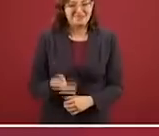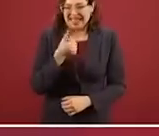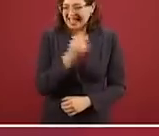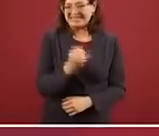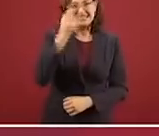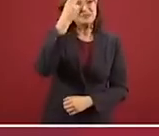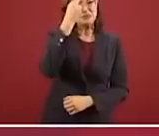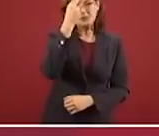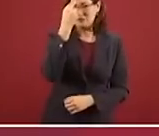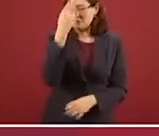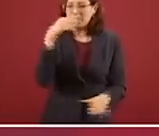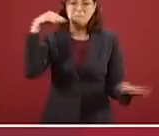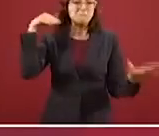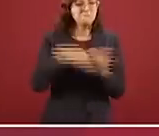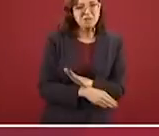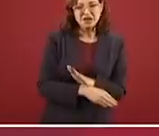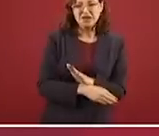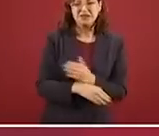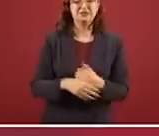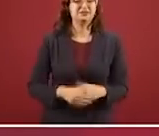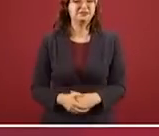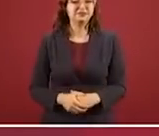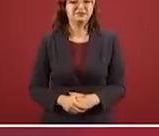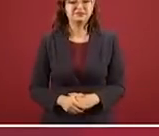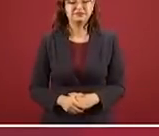por eso fracasó.